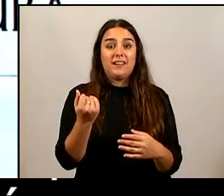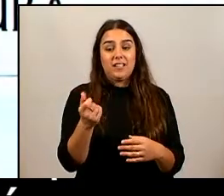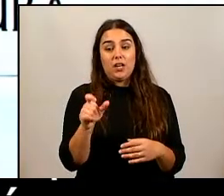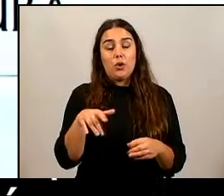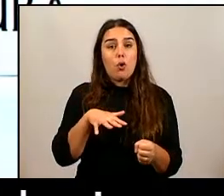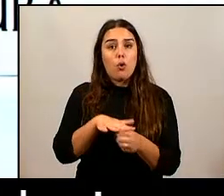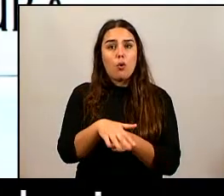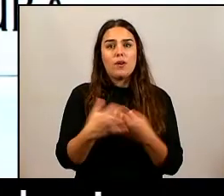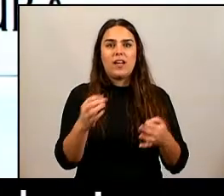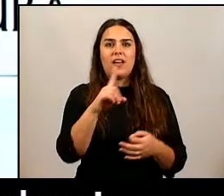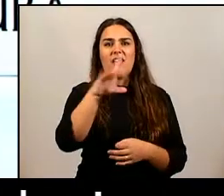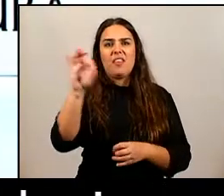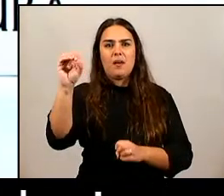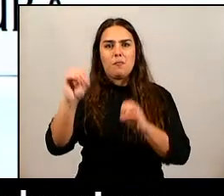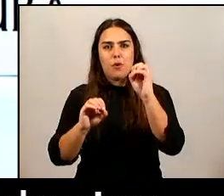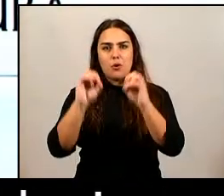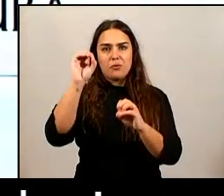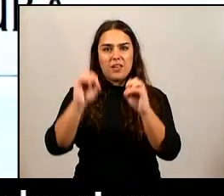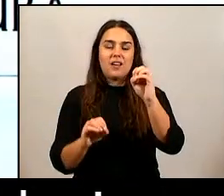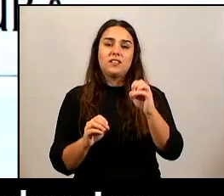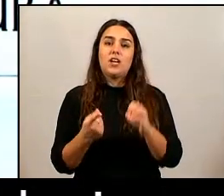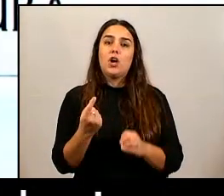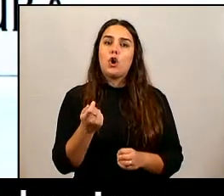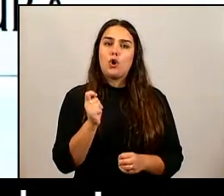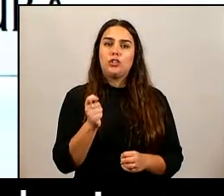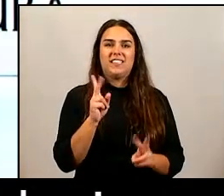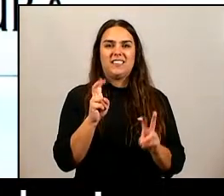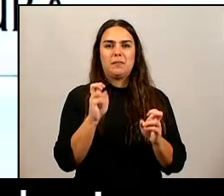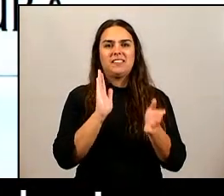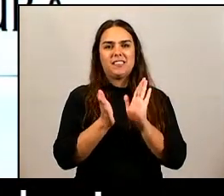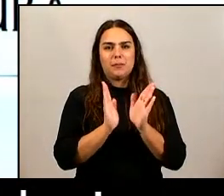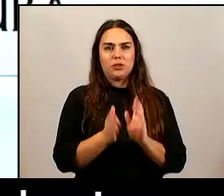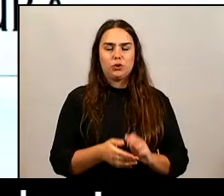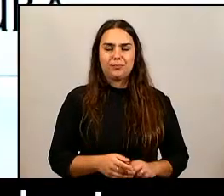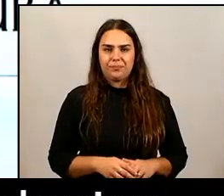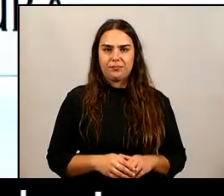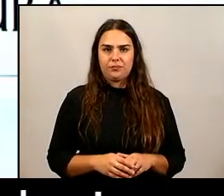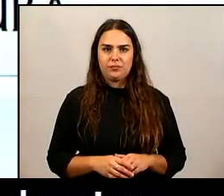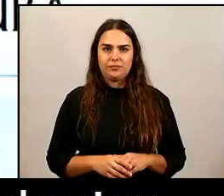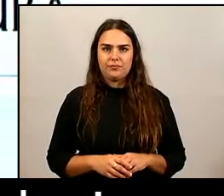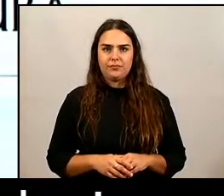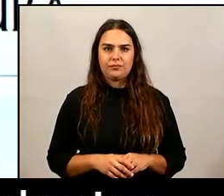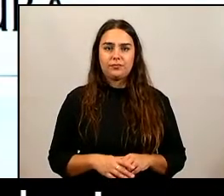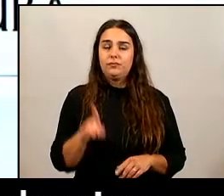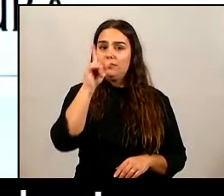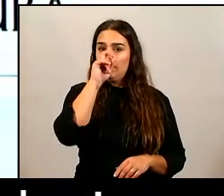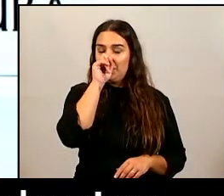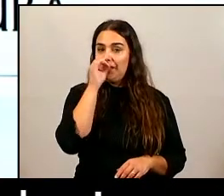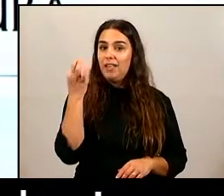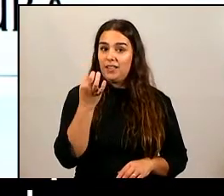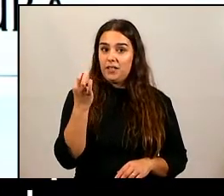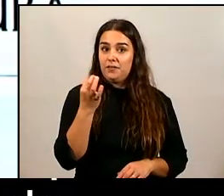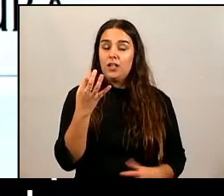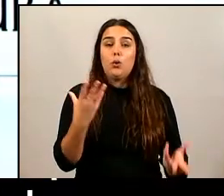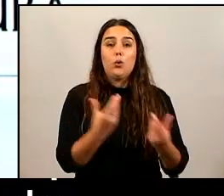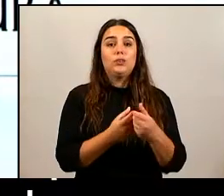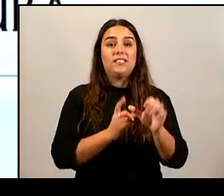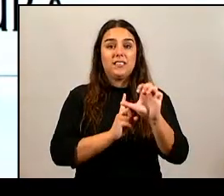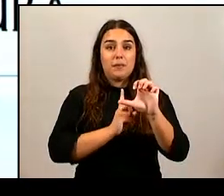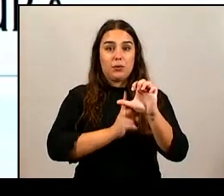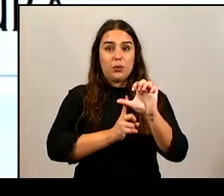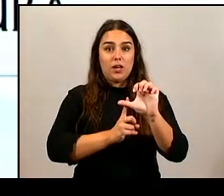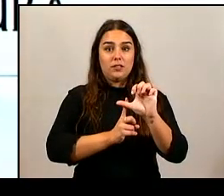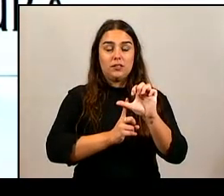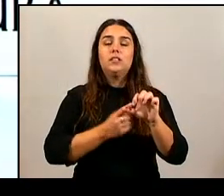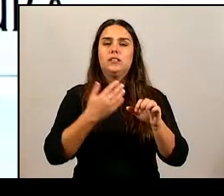cubrirán el 100% de los costes de tratamiento. Cabe recordar, además, que la Junta de Extremadura ha